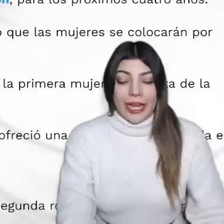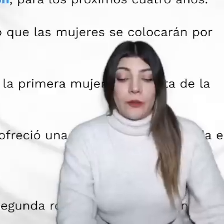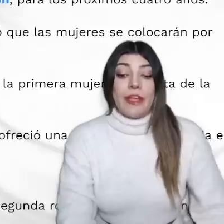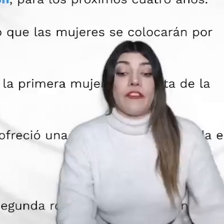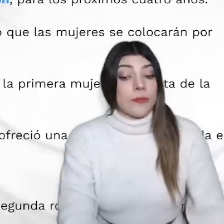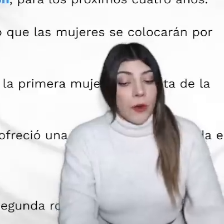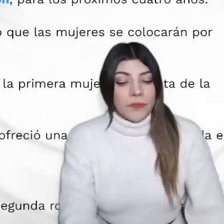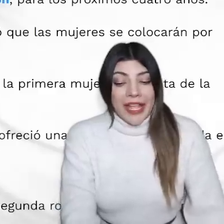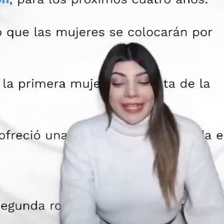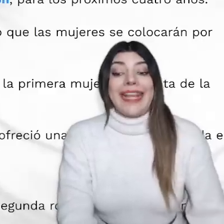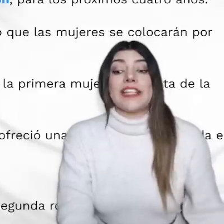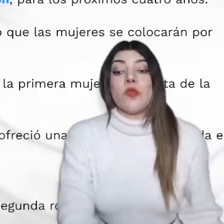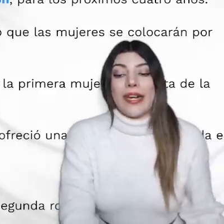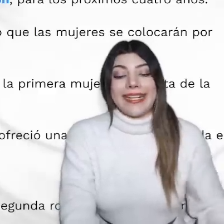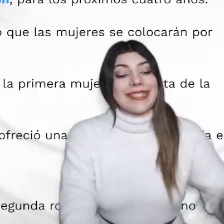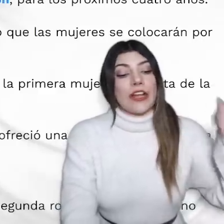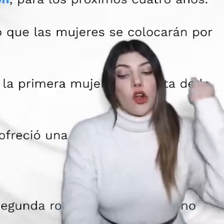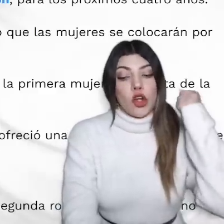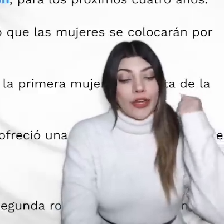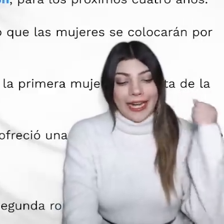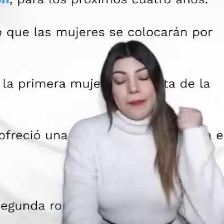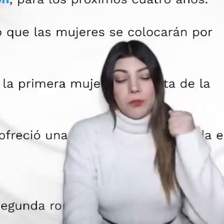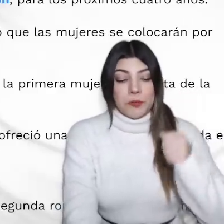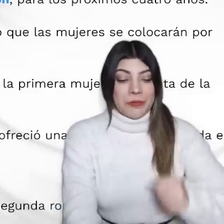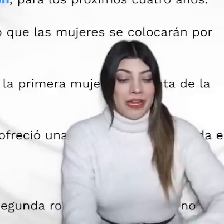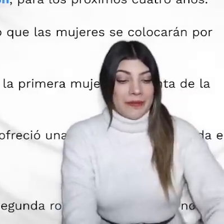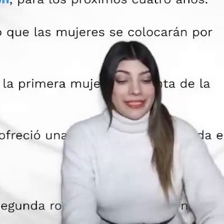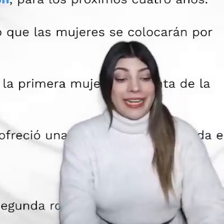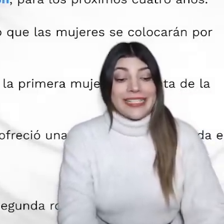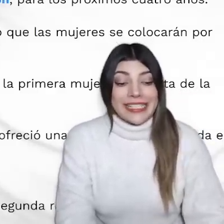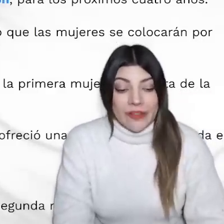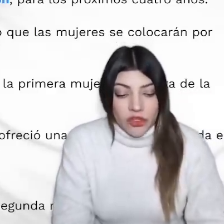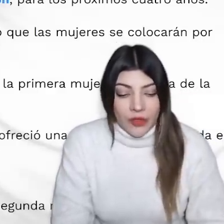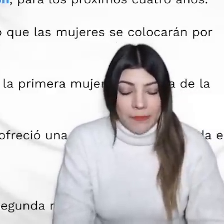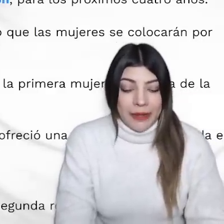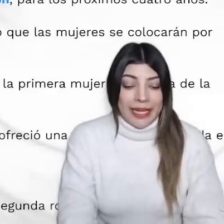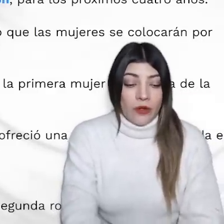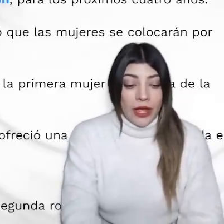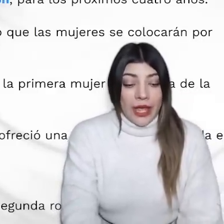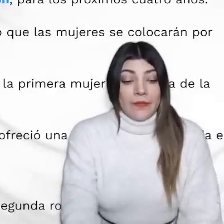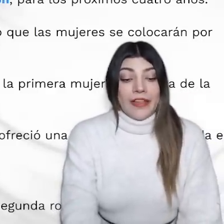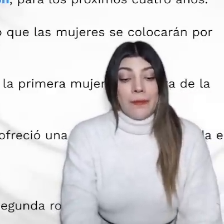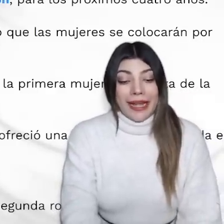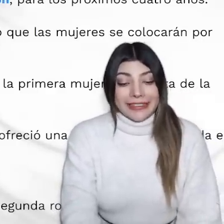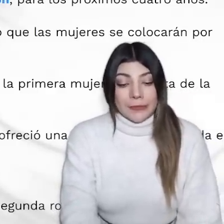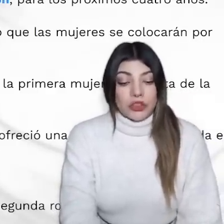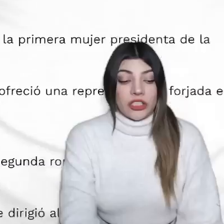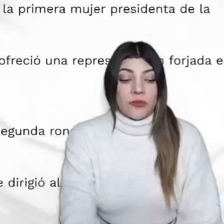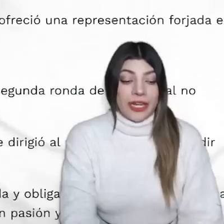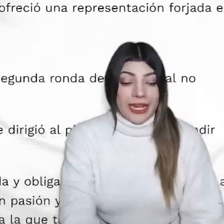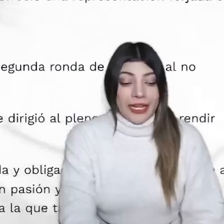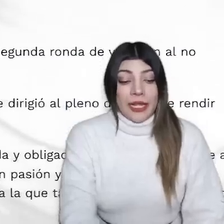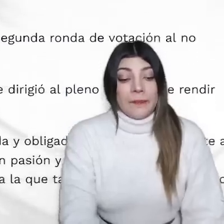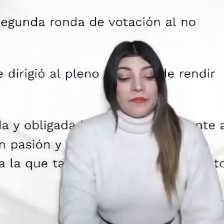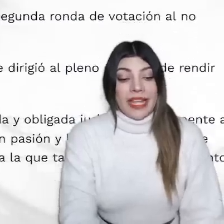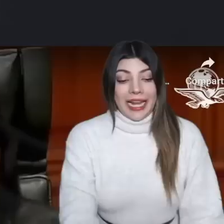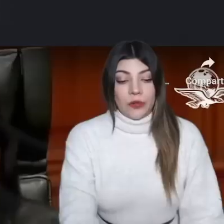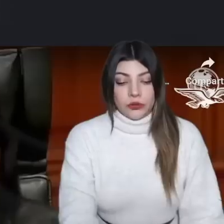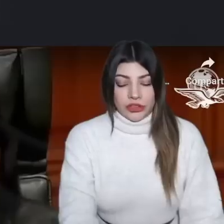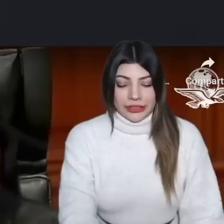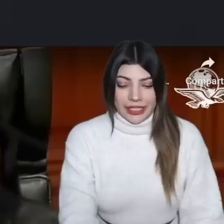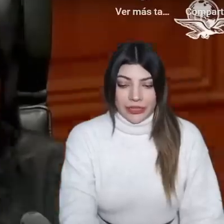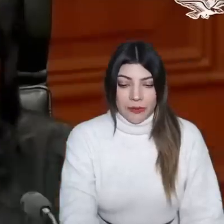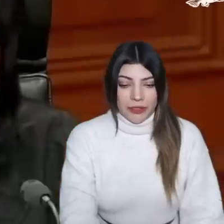de su cargo y afirmó que las mujeres se colocarán por primera vez en el centro del pleno del máximo tribunal de